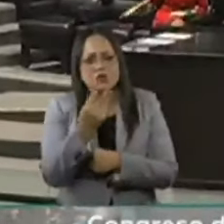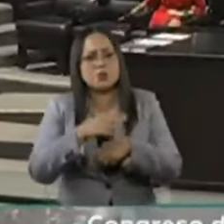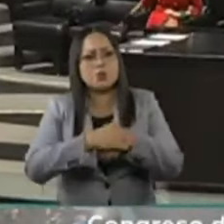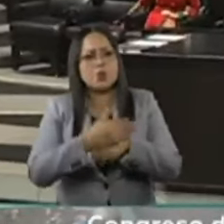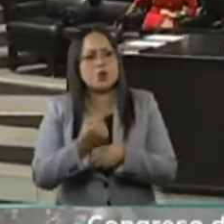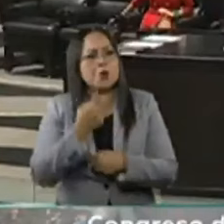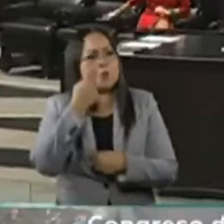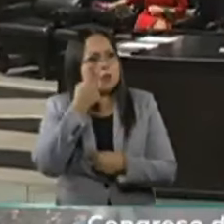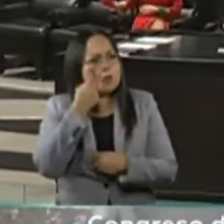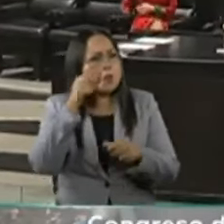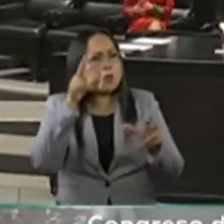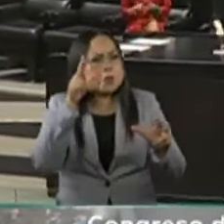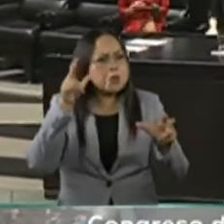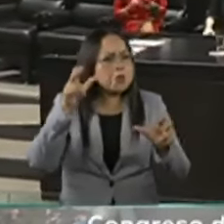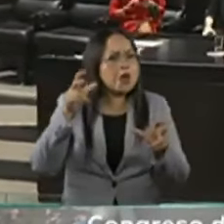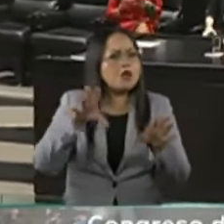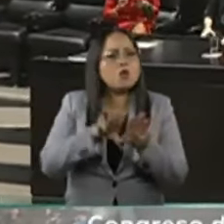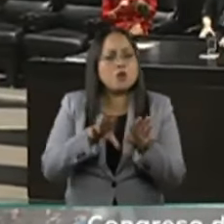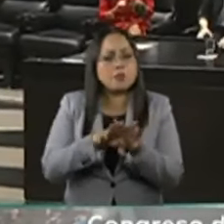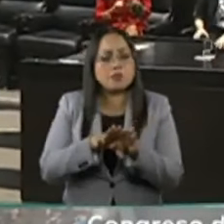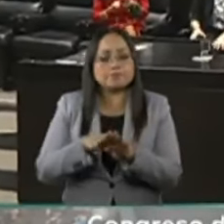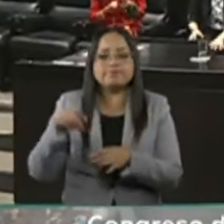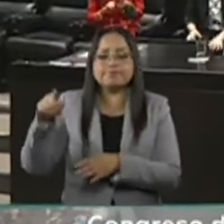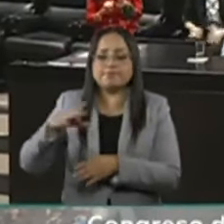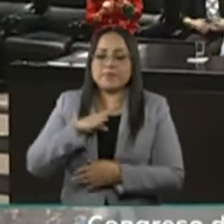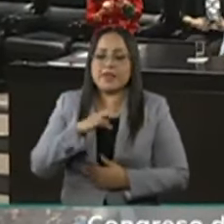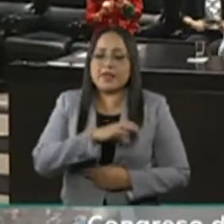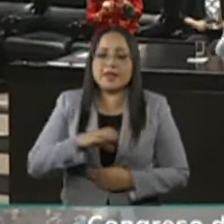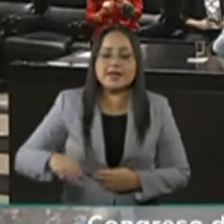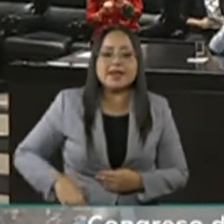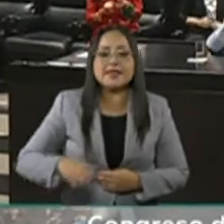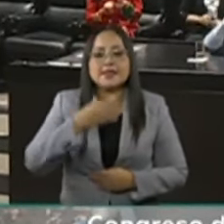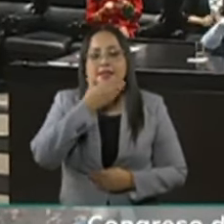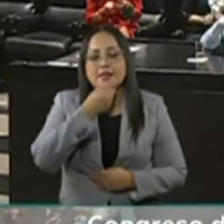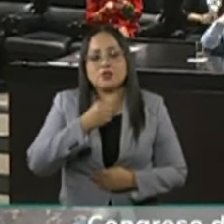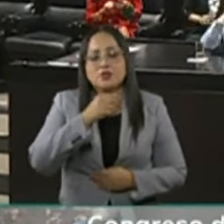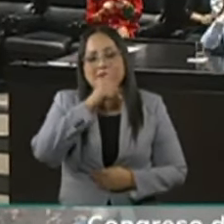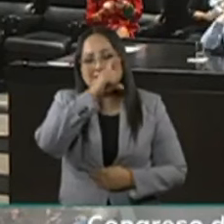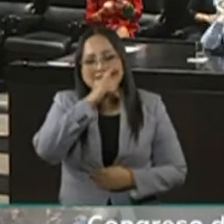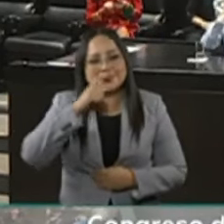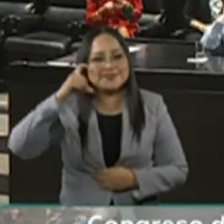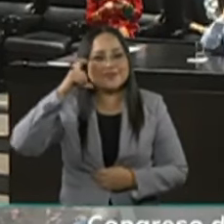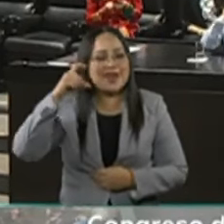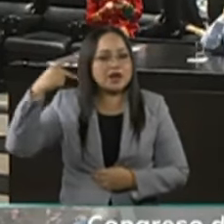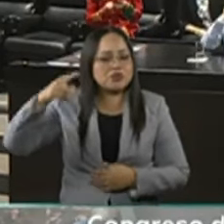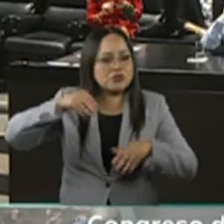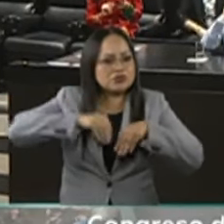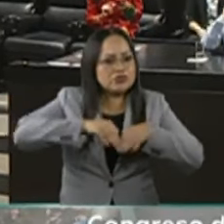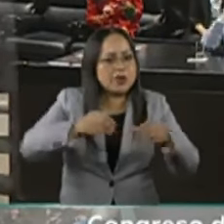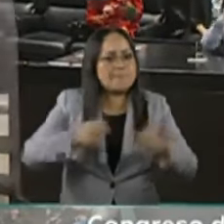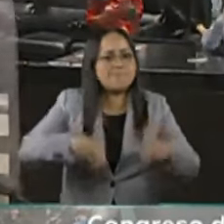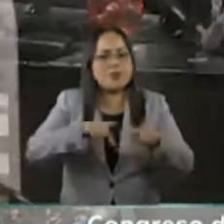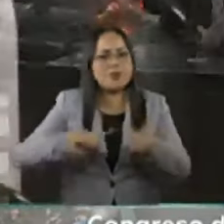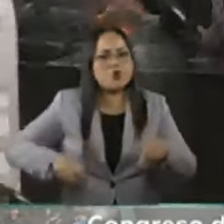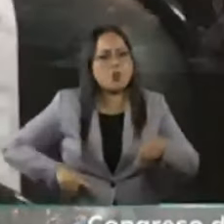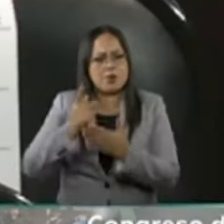esfuerzo sensible y precursor de nuestro candidato Jorge Álvarez Máynez y nuestros